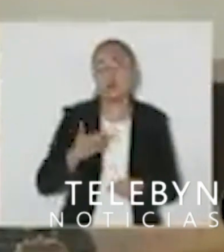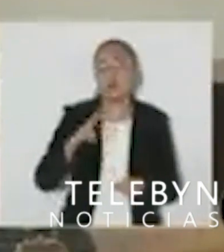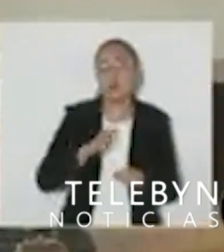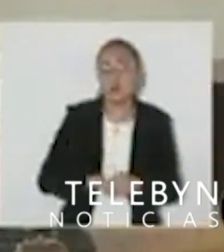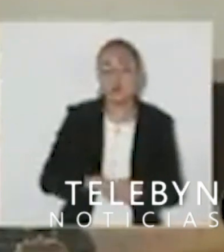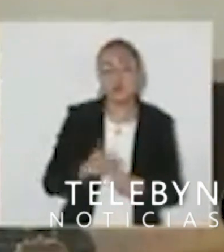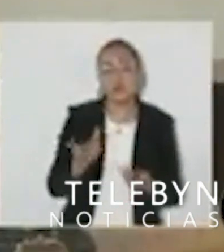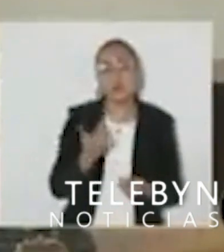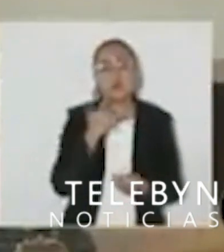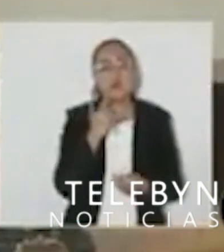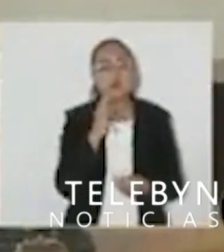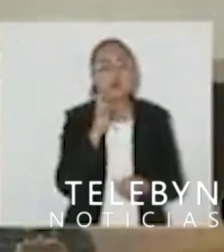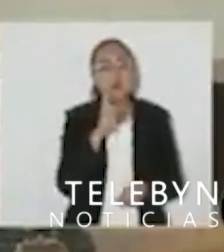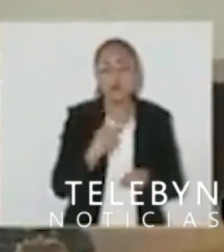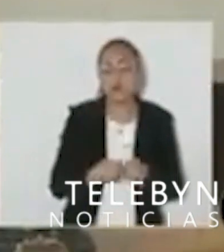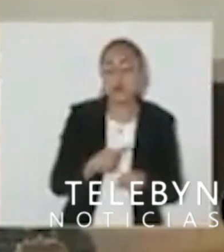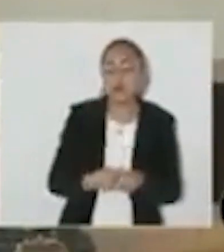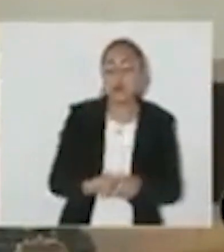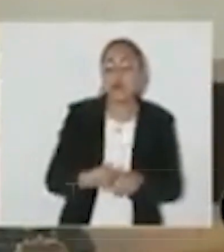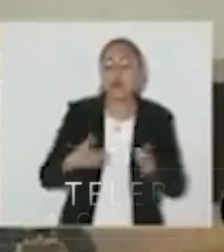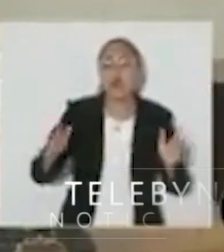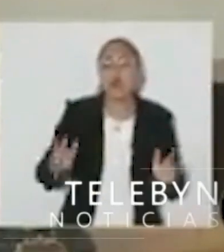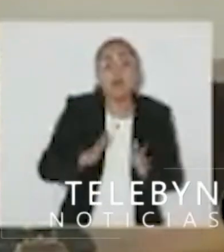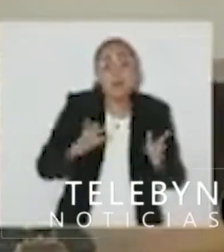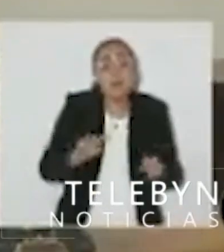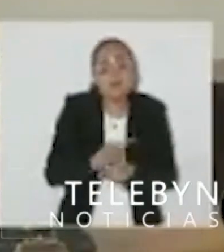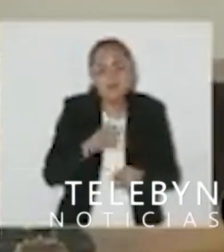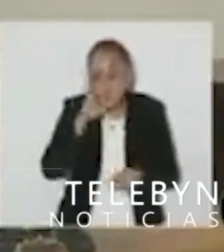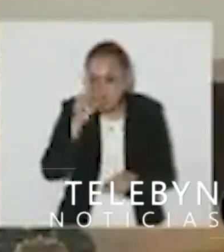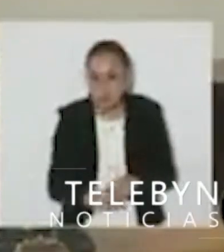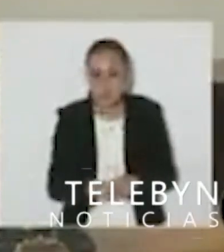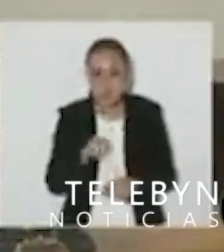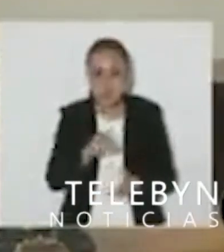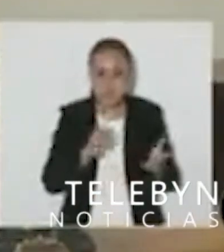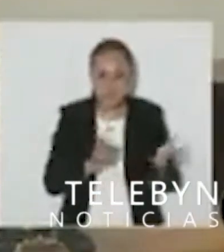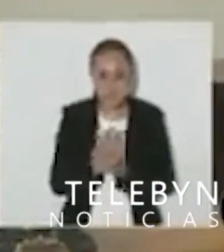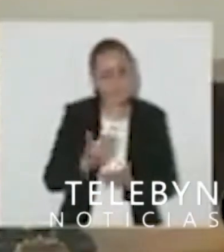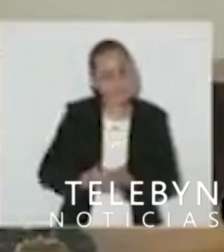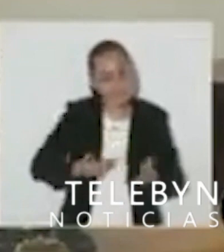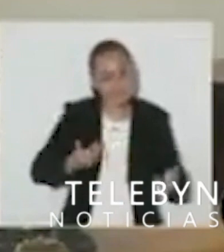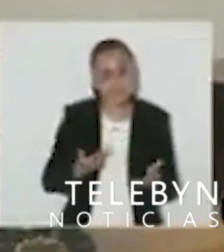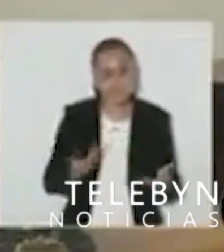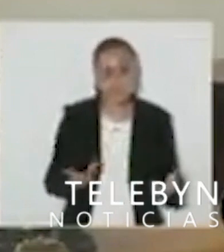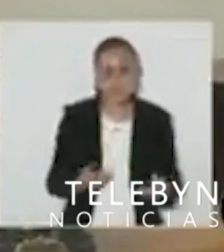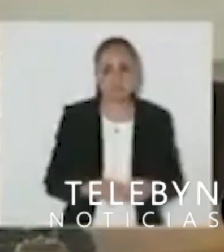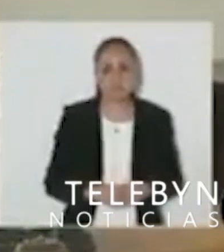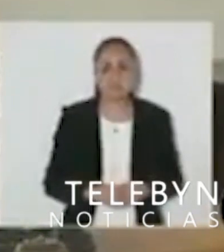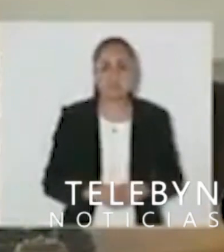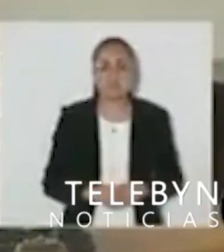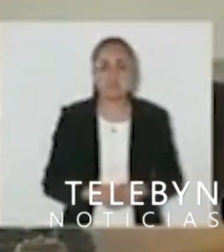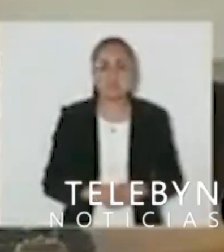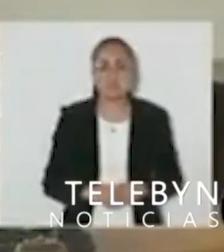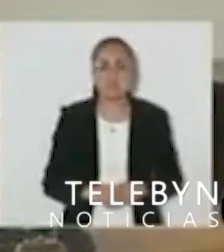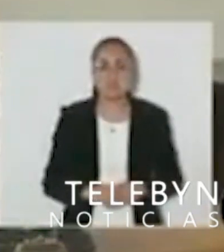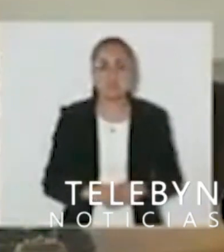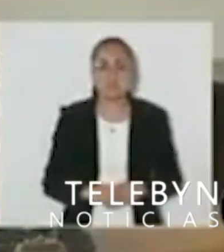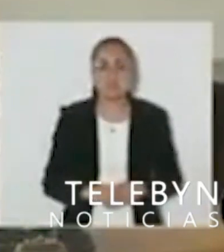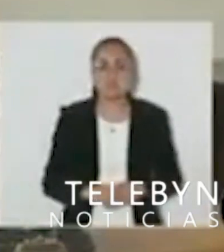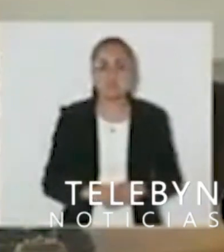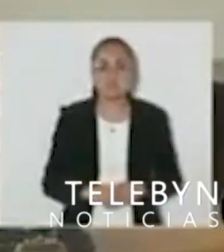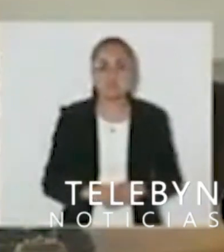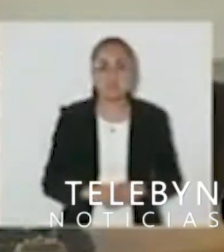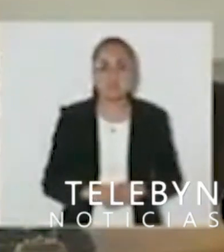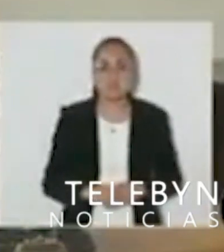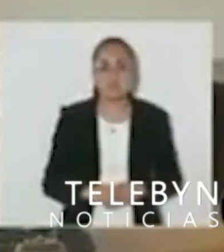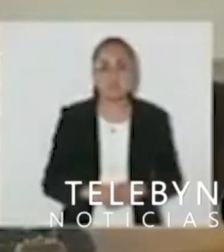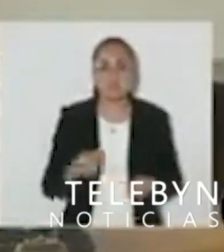a la dirección de protección contra riesgos sanitarios de priss que Investiga fondo la denuncia por la intoxicación de jóvenes en una